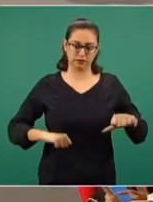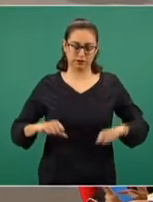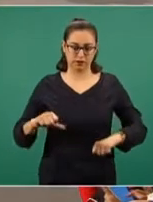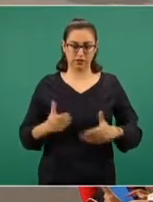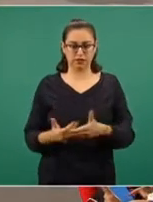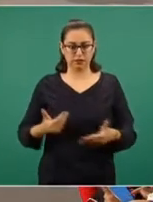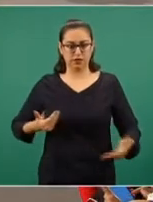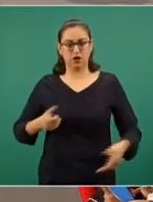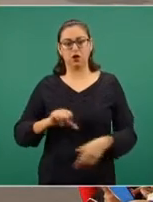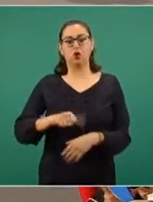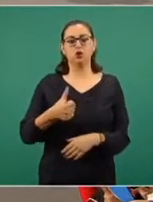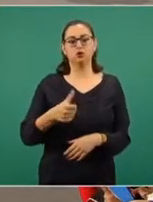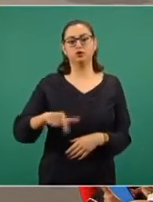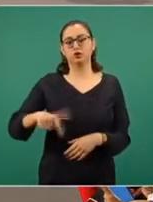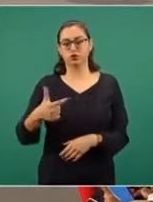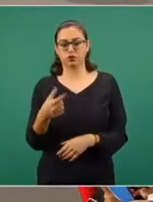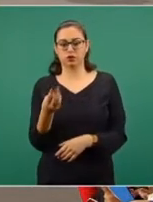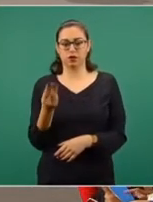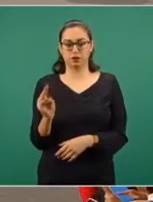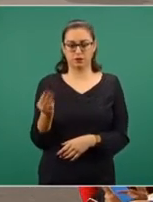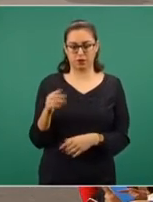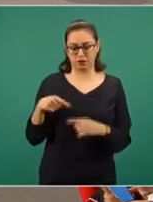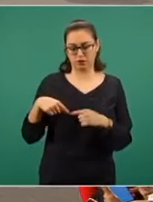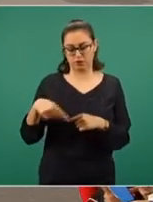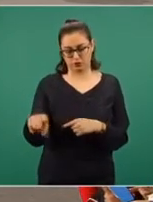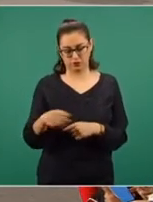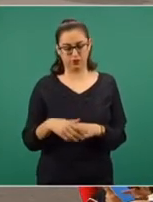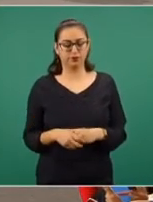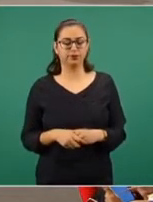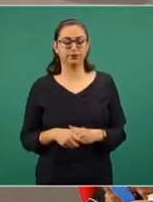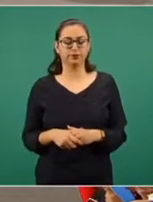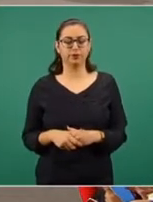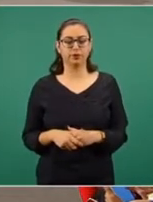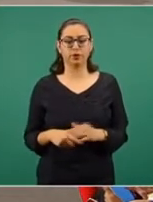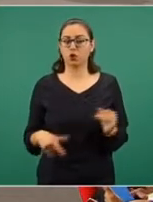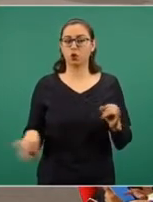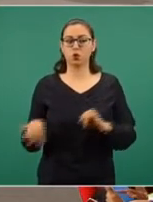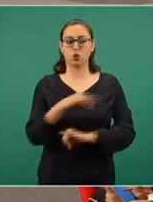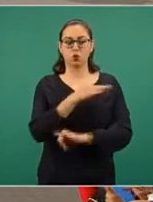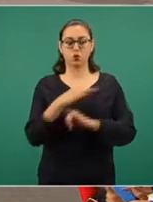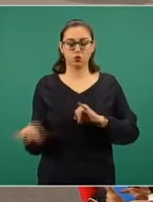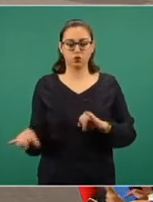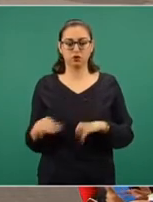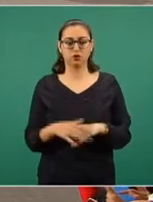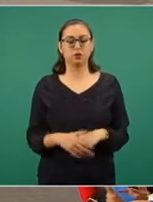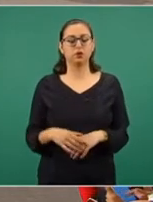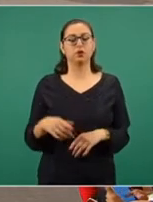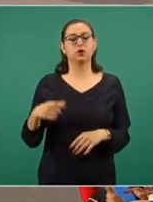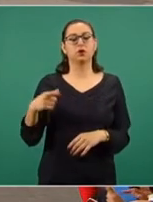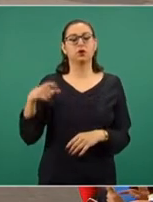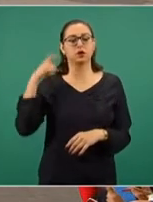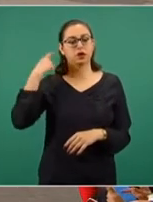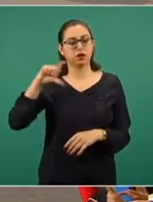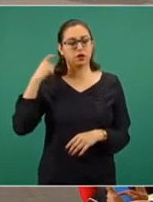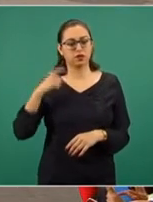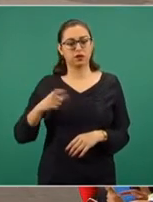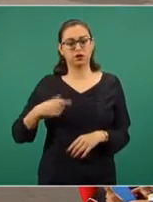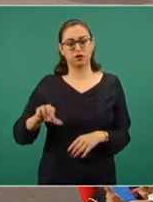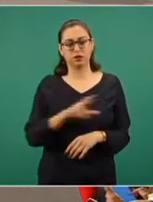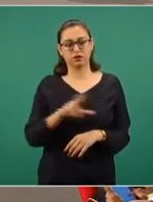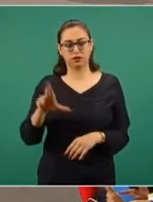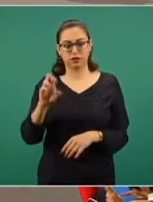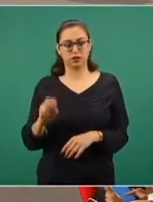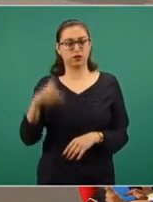11 y 12 de mayo de este año. Y por último tenemos a lo que es Querétaro, Quintana Roo,